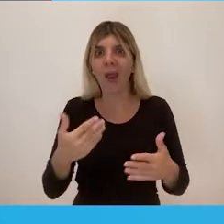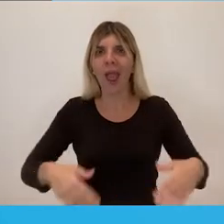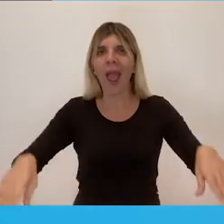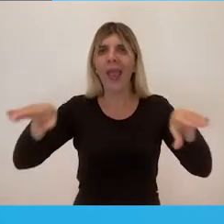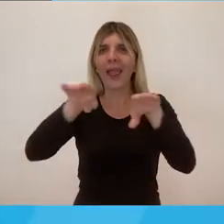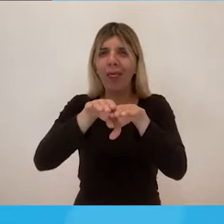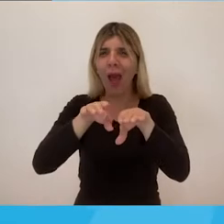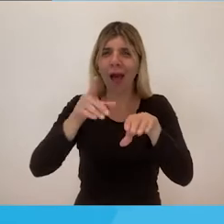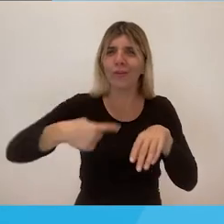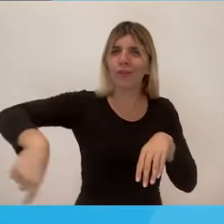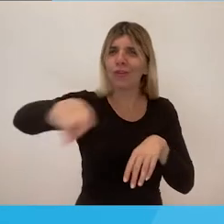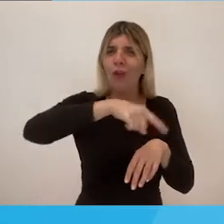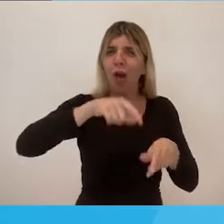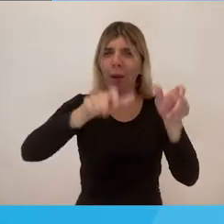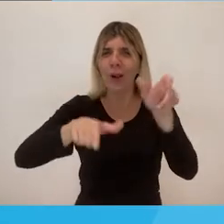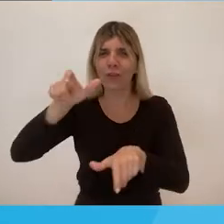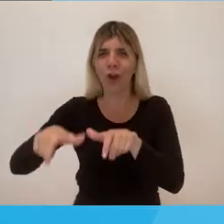poder